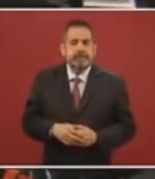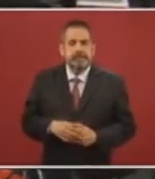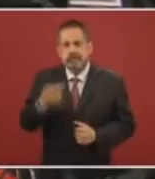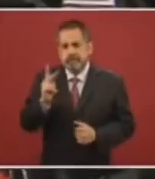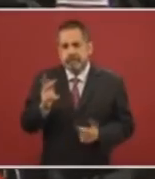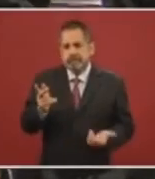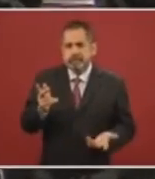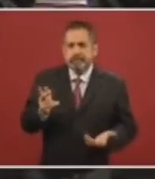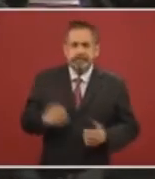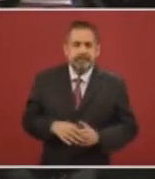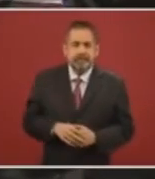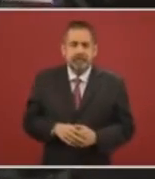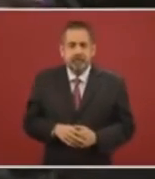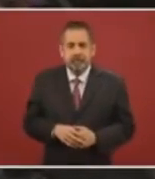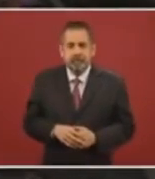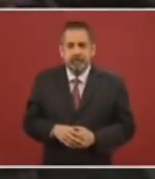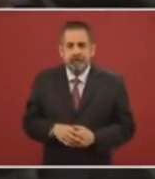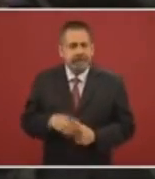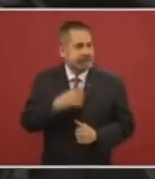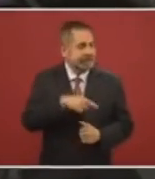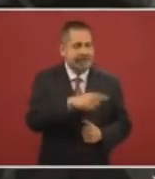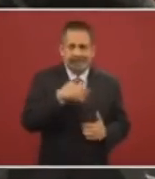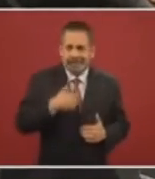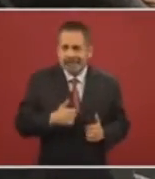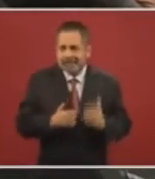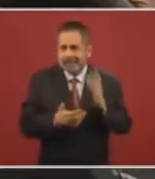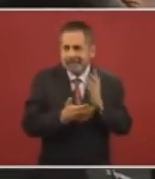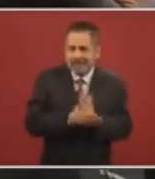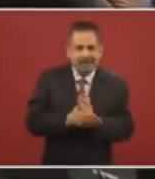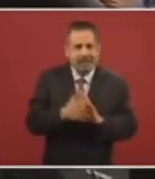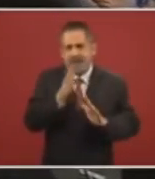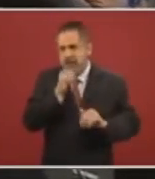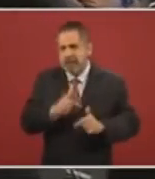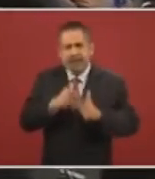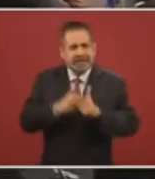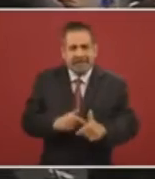Pero bueno, que entiendan, ya no podíamos seguir